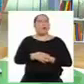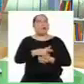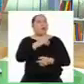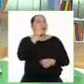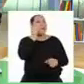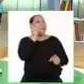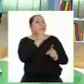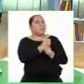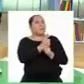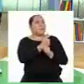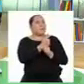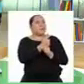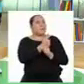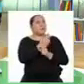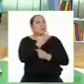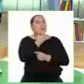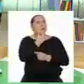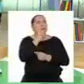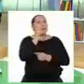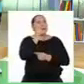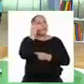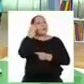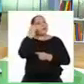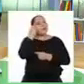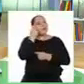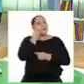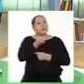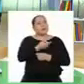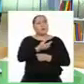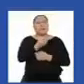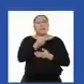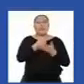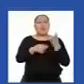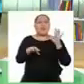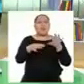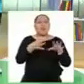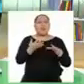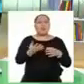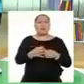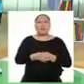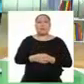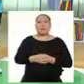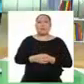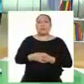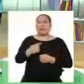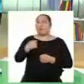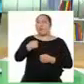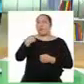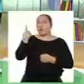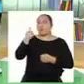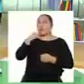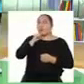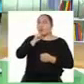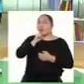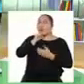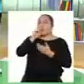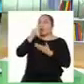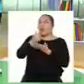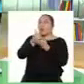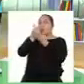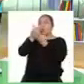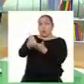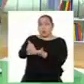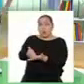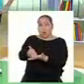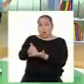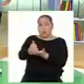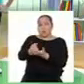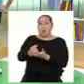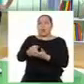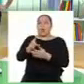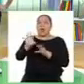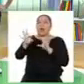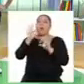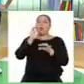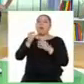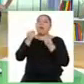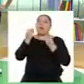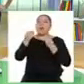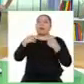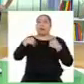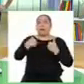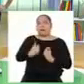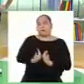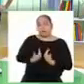Tienes razón No se me había ocurrido ¿Y ahora qué hago? Yo solo dije que te iba a ayudar a descubrir por qué estaba tan